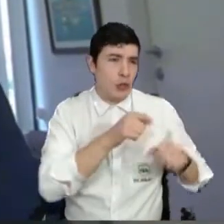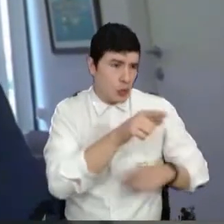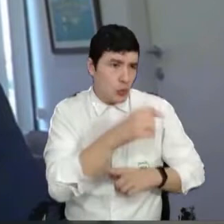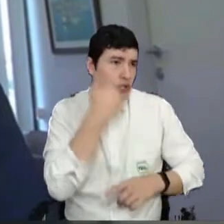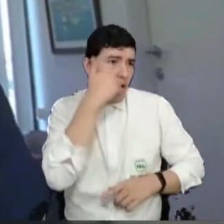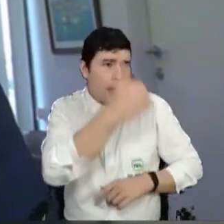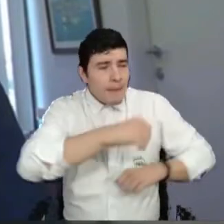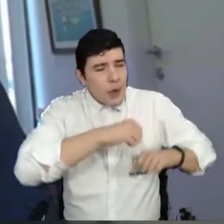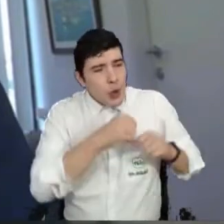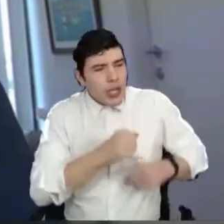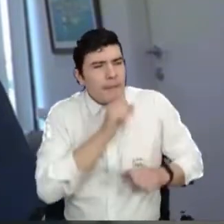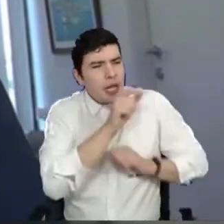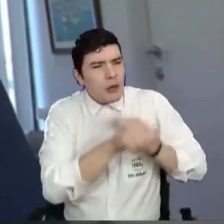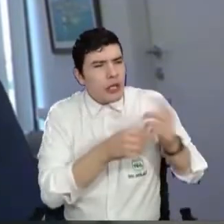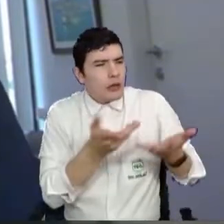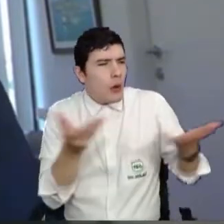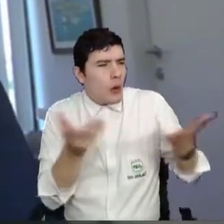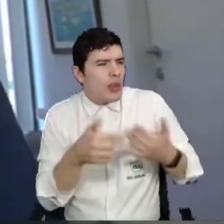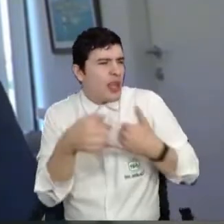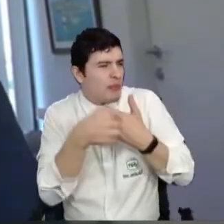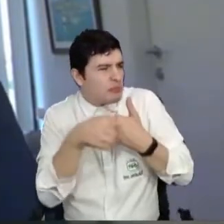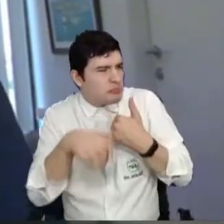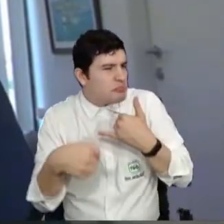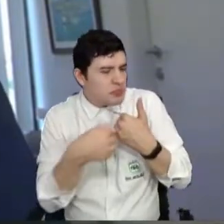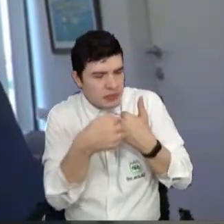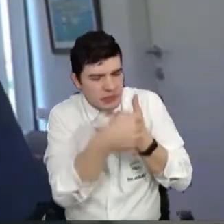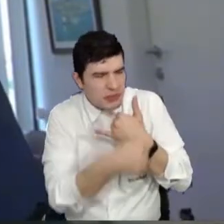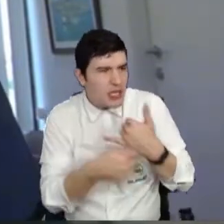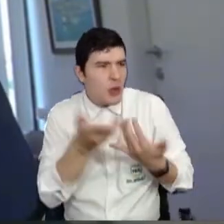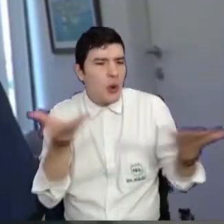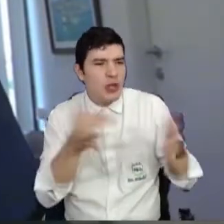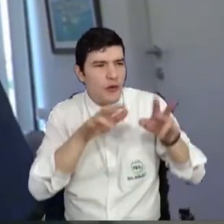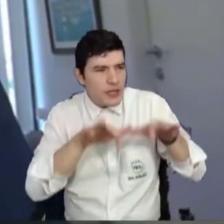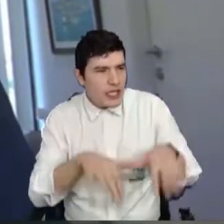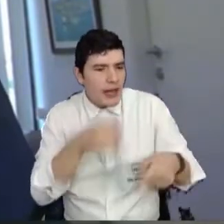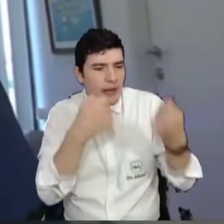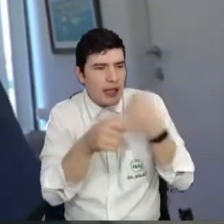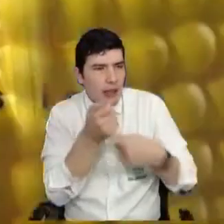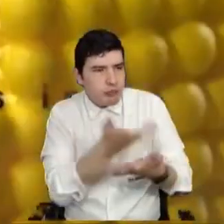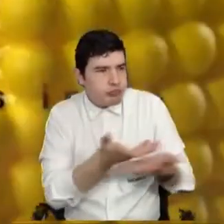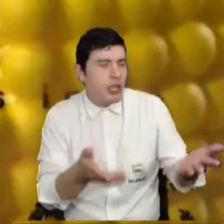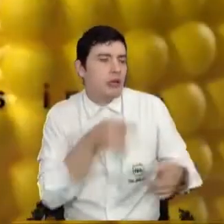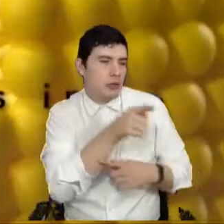qué cadenas de farmacias están presentes estos productos.